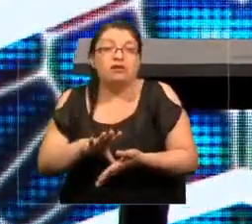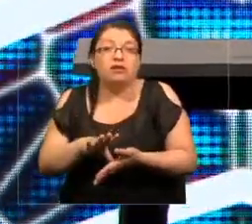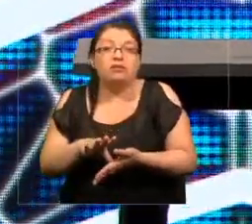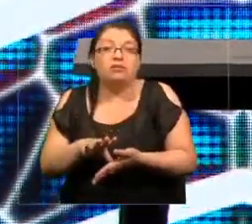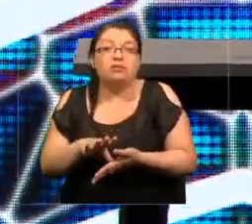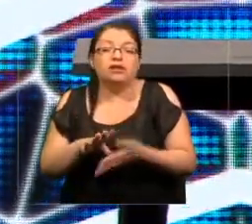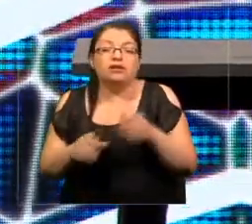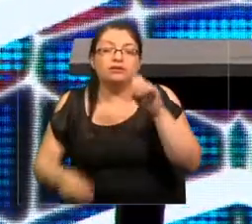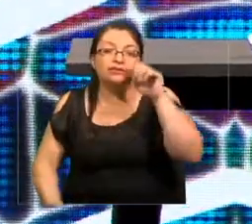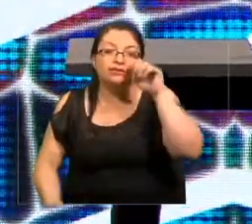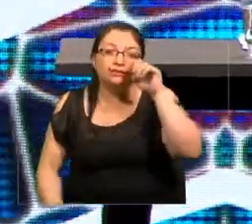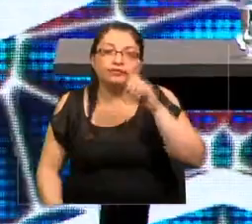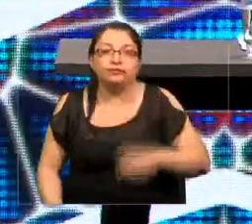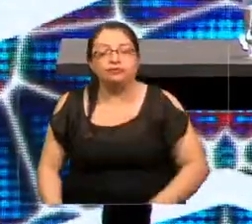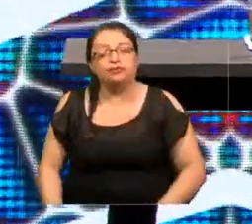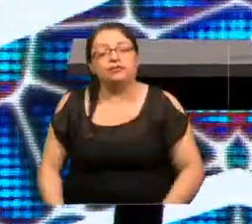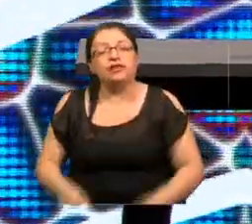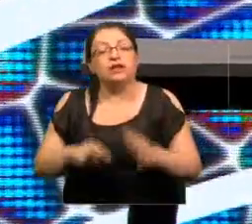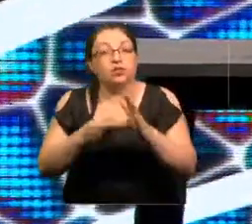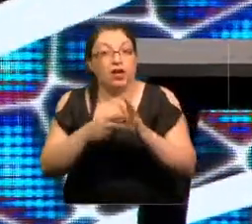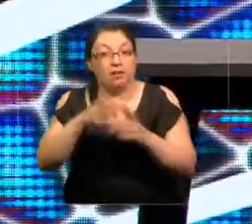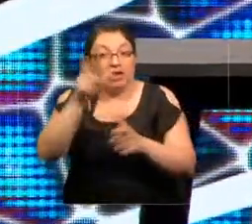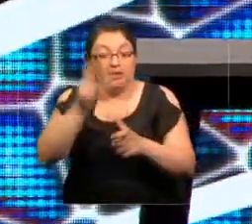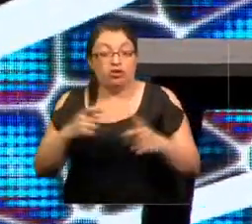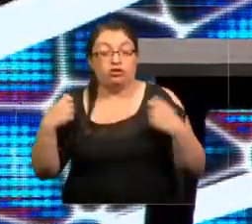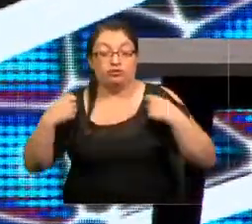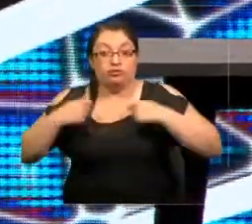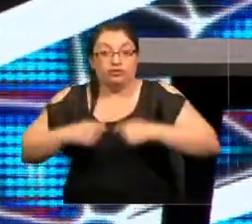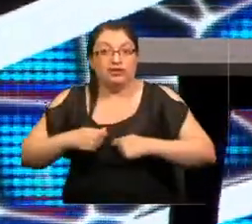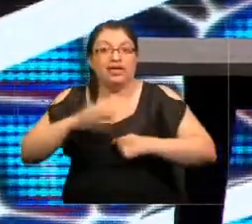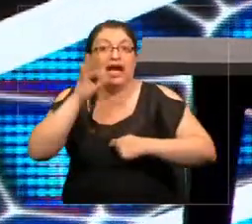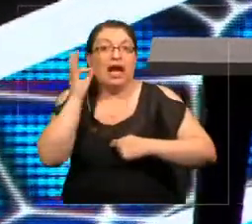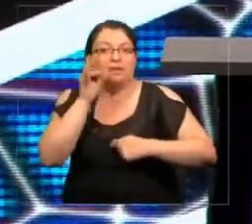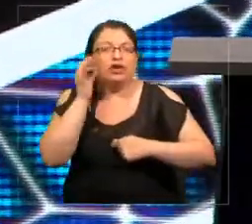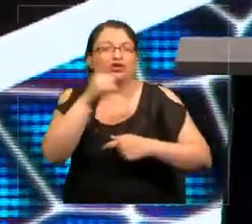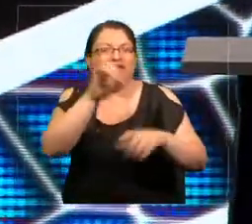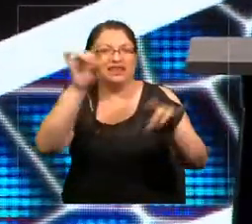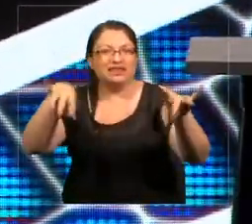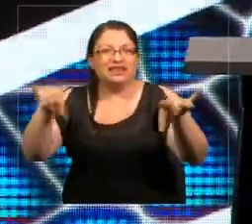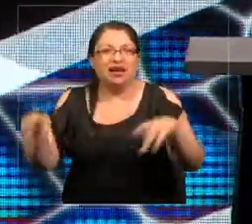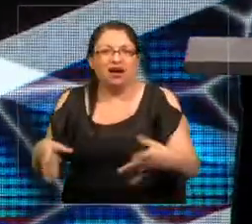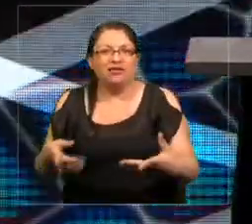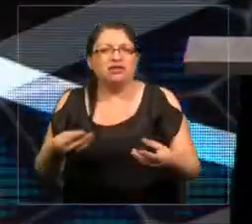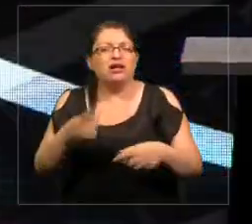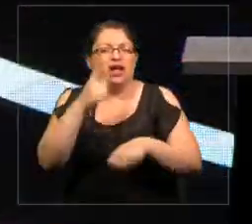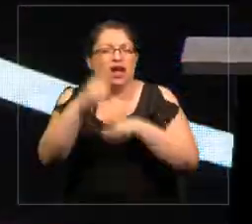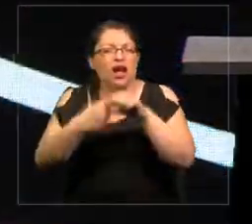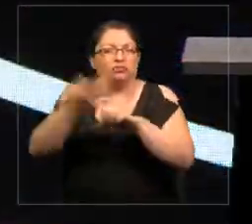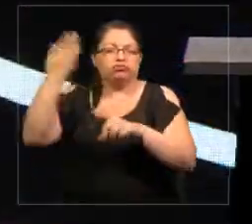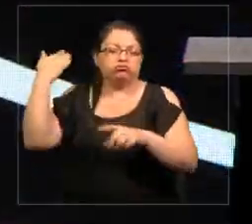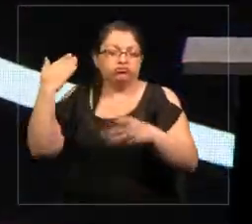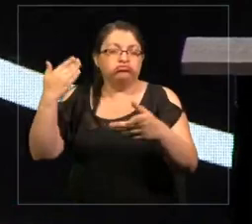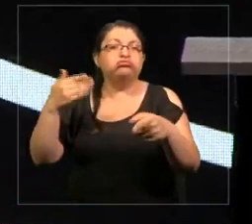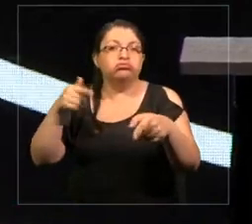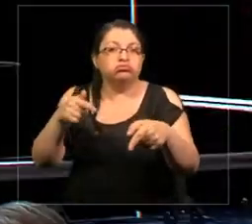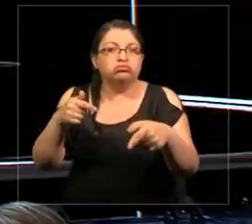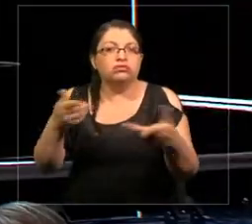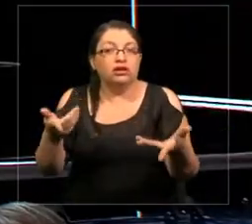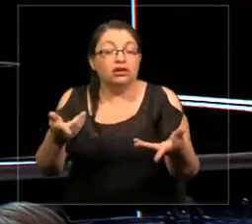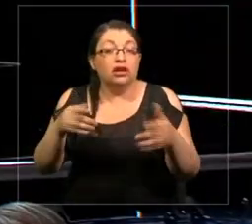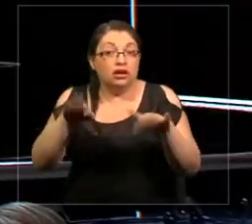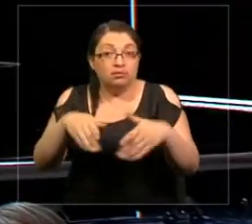de los chalecos amarillos que seguramente se enteraron de esto que sucedió el año pasado al final fue esta